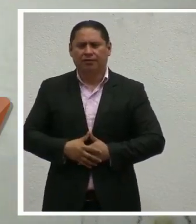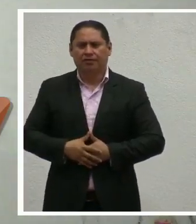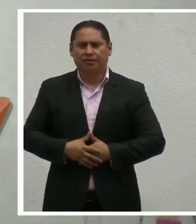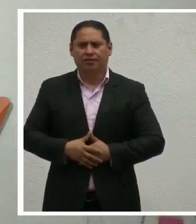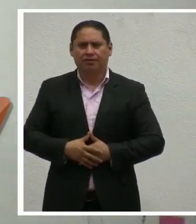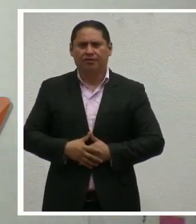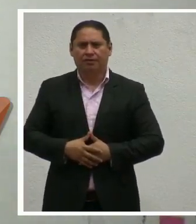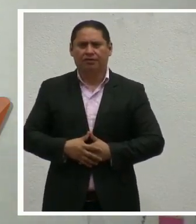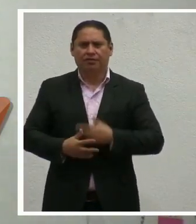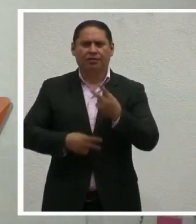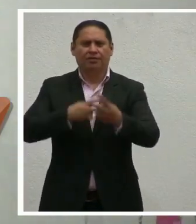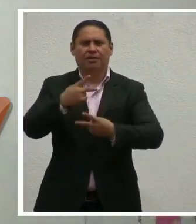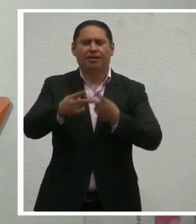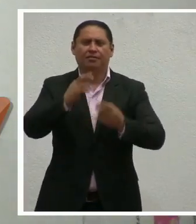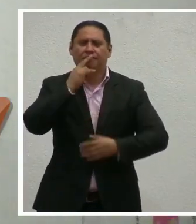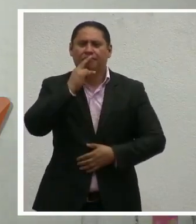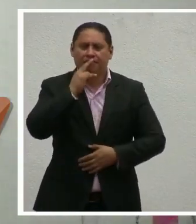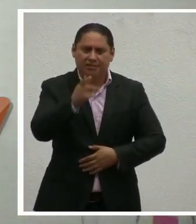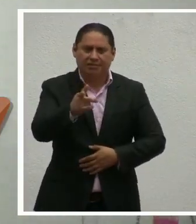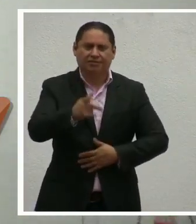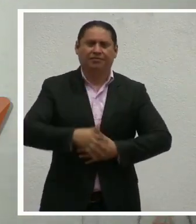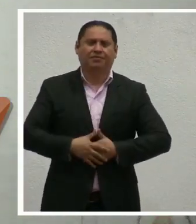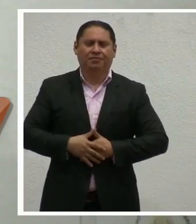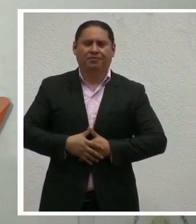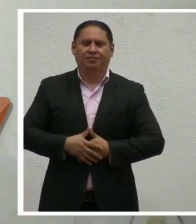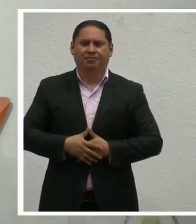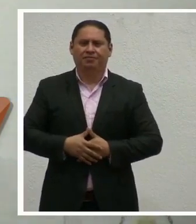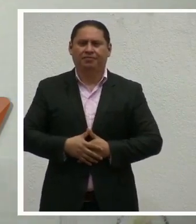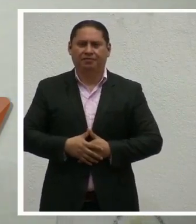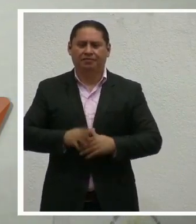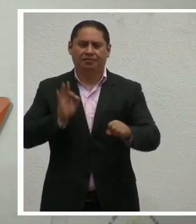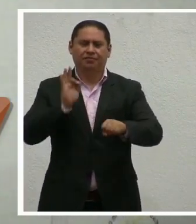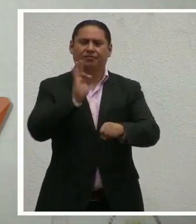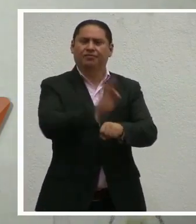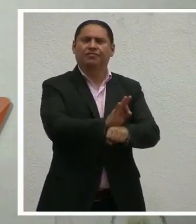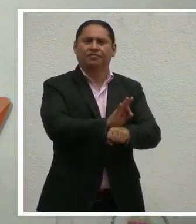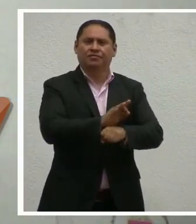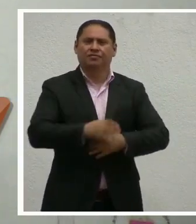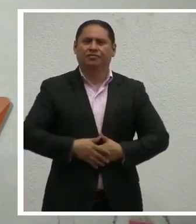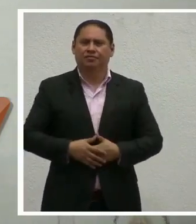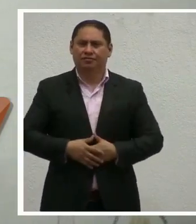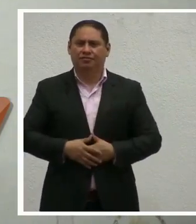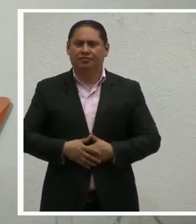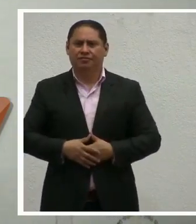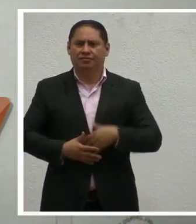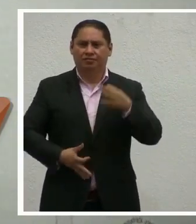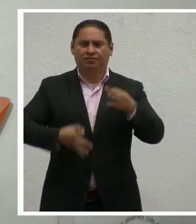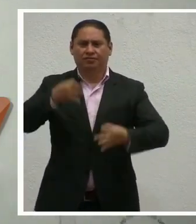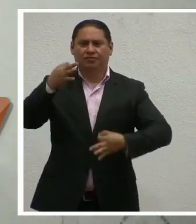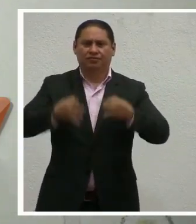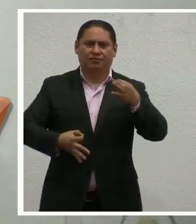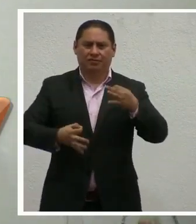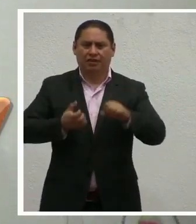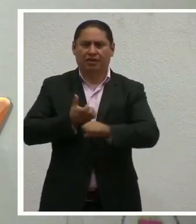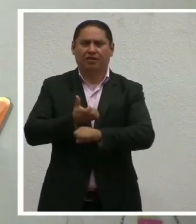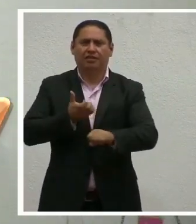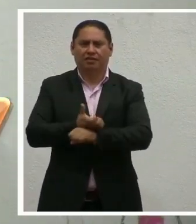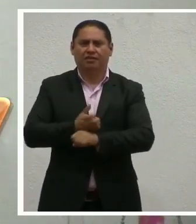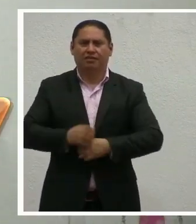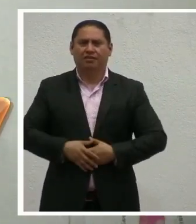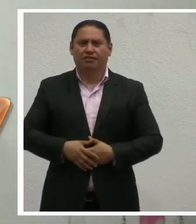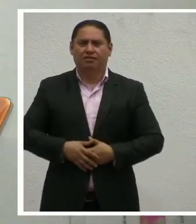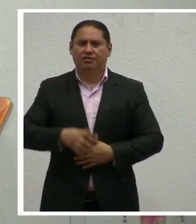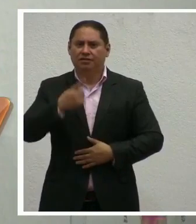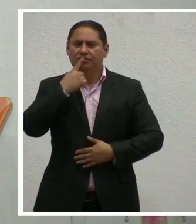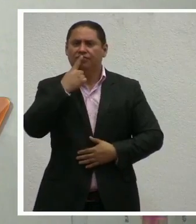vaya usted mejor a defender ante la Fiscalía del Estado la